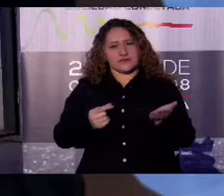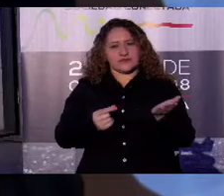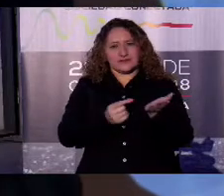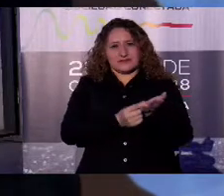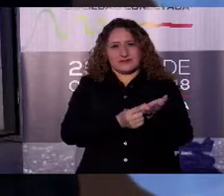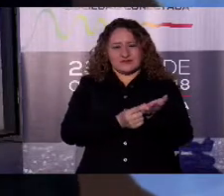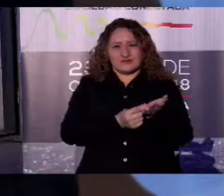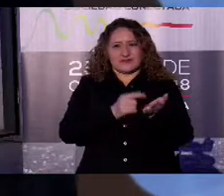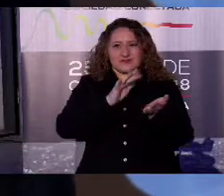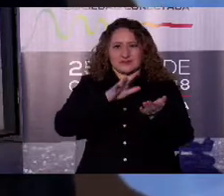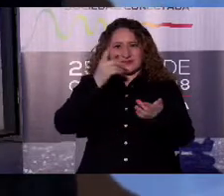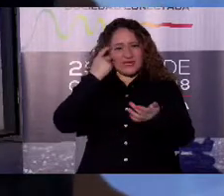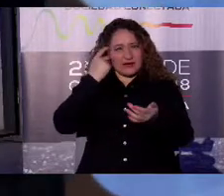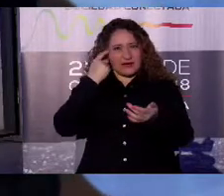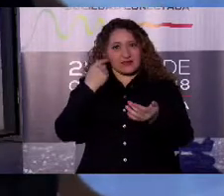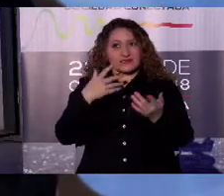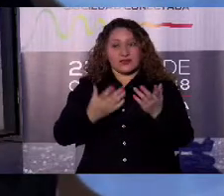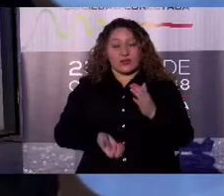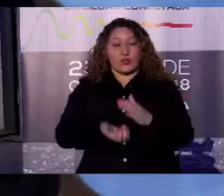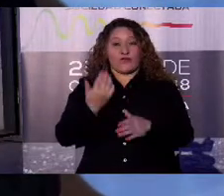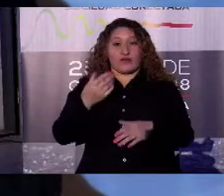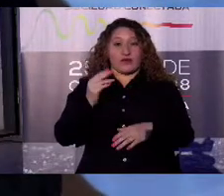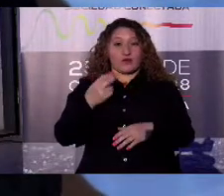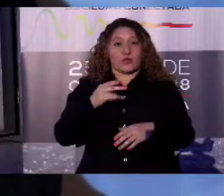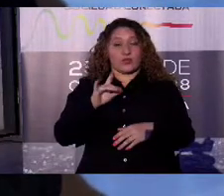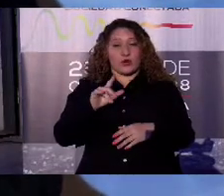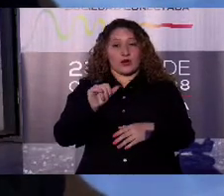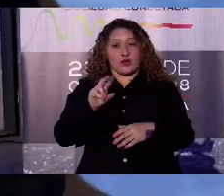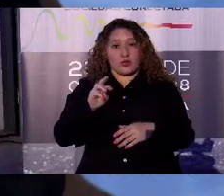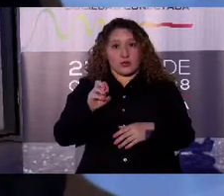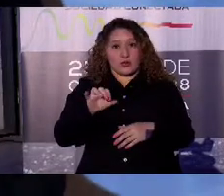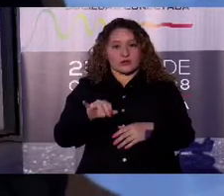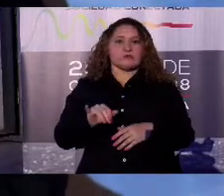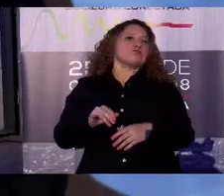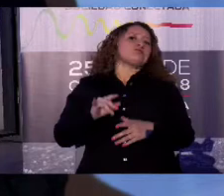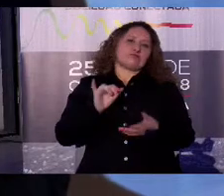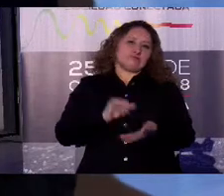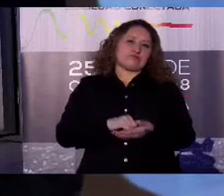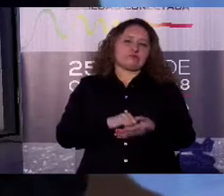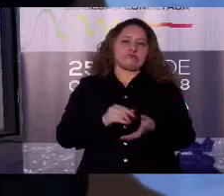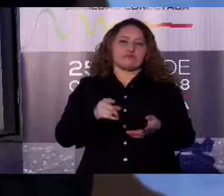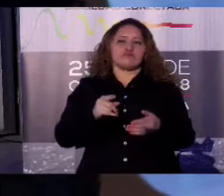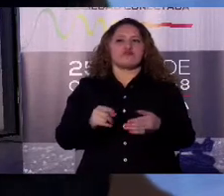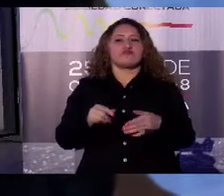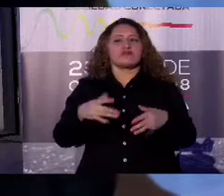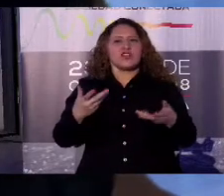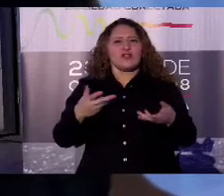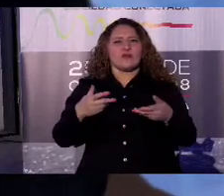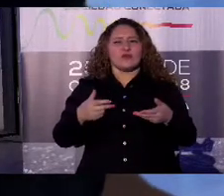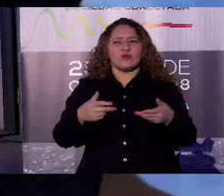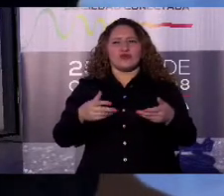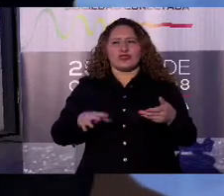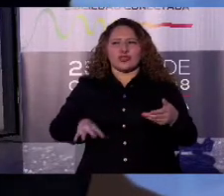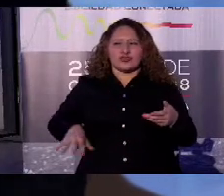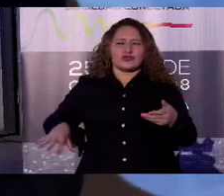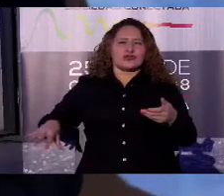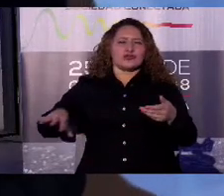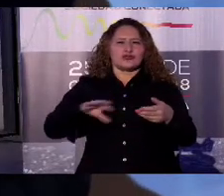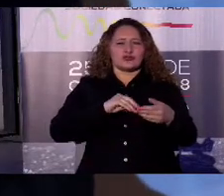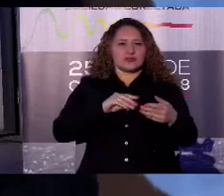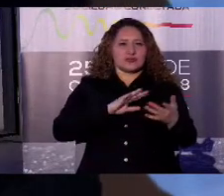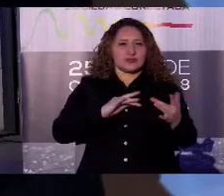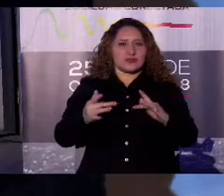de inteligencia artificial que está desarrollando Huawei. Y en esos dispositivos la idea es que estén en todos los elementos de la